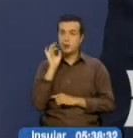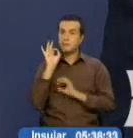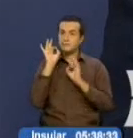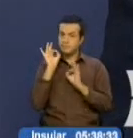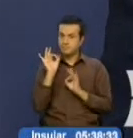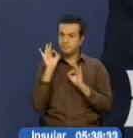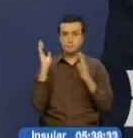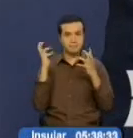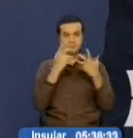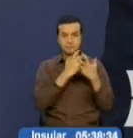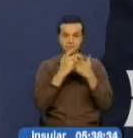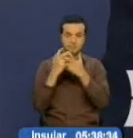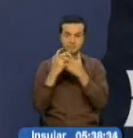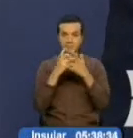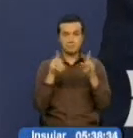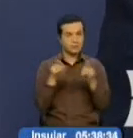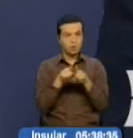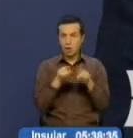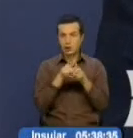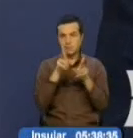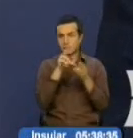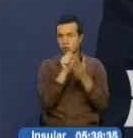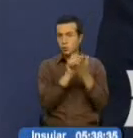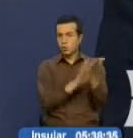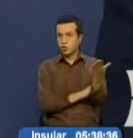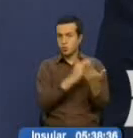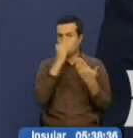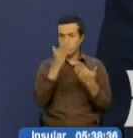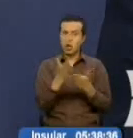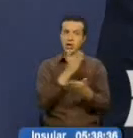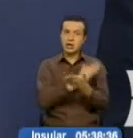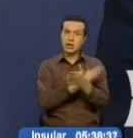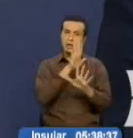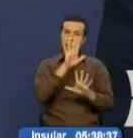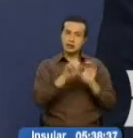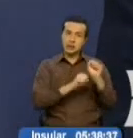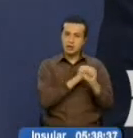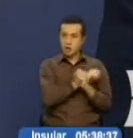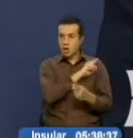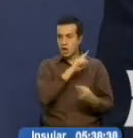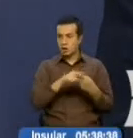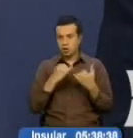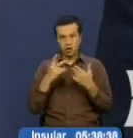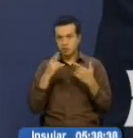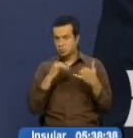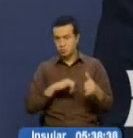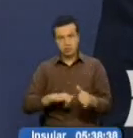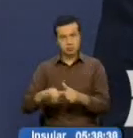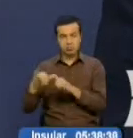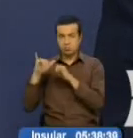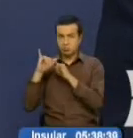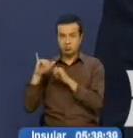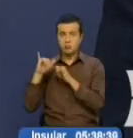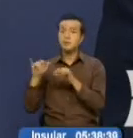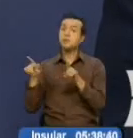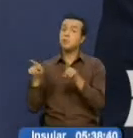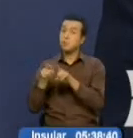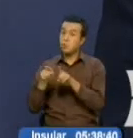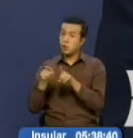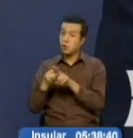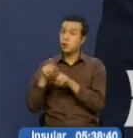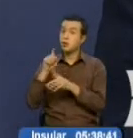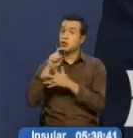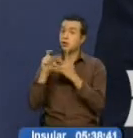perfectamente alineado en una tendencia que está vigente desde hace más de 10 años. Entonces, en ese sentido, tenemos que entender que